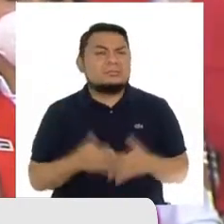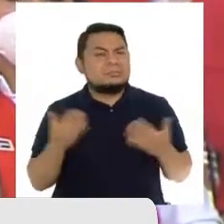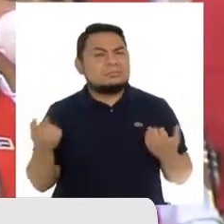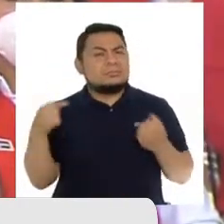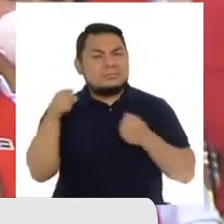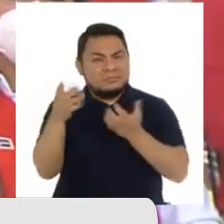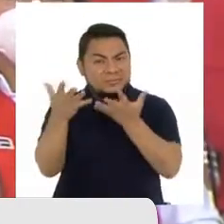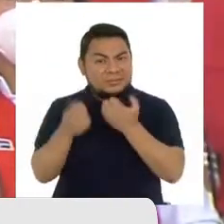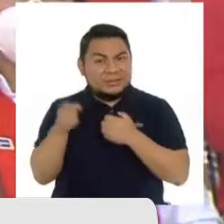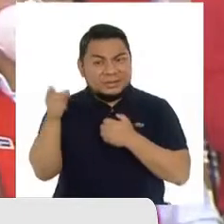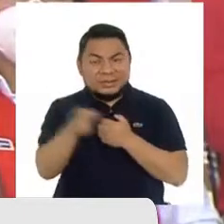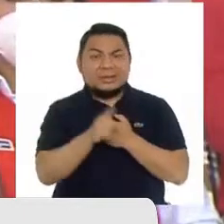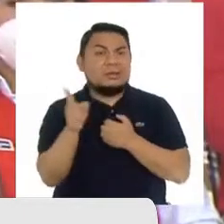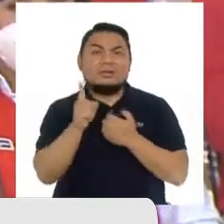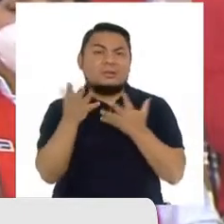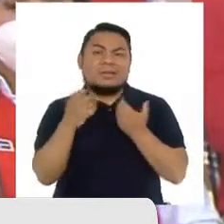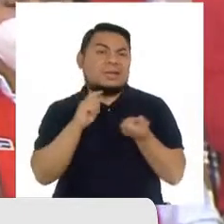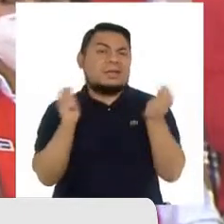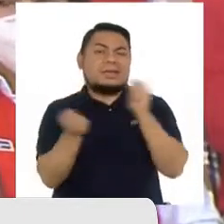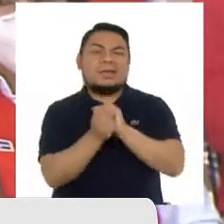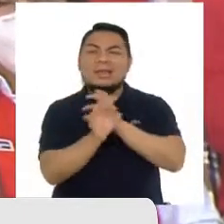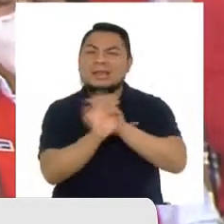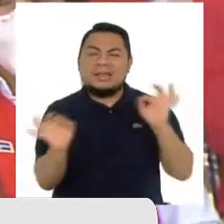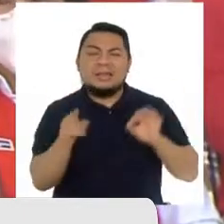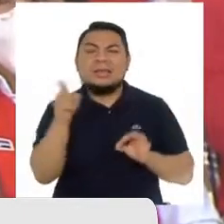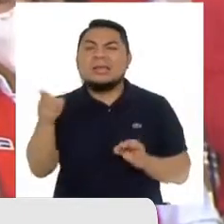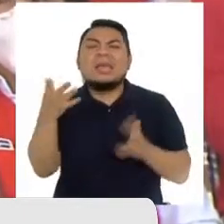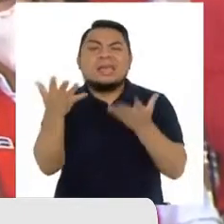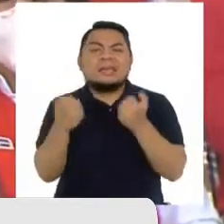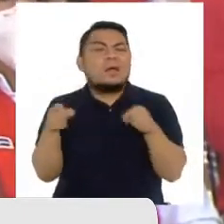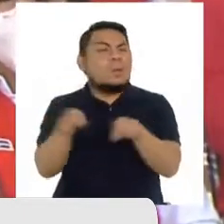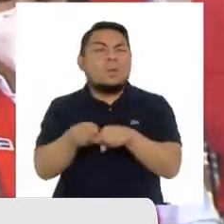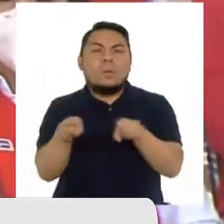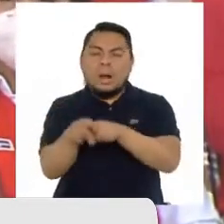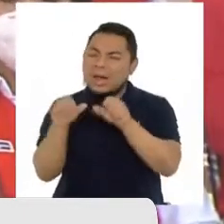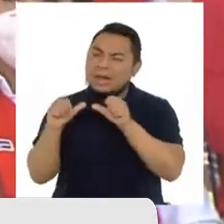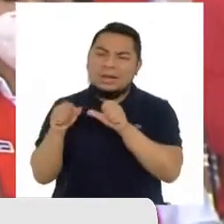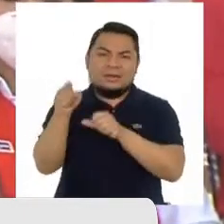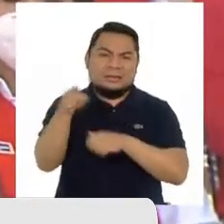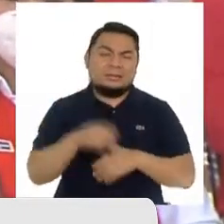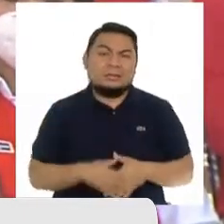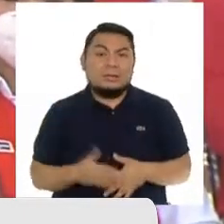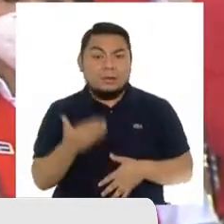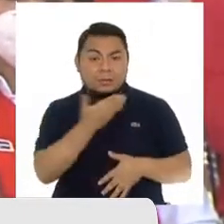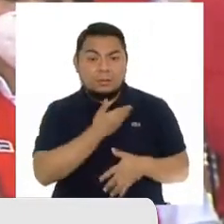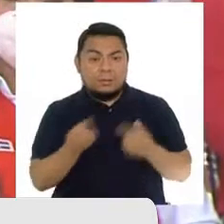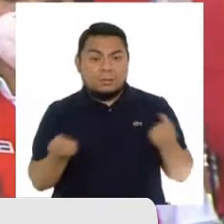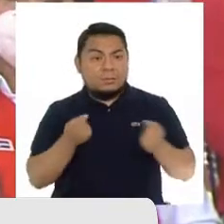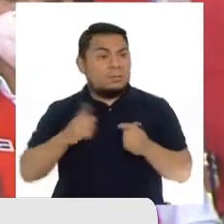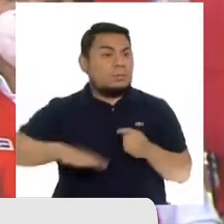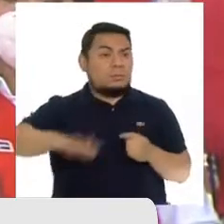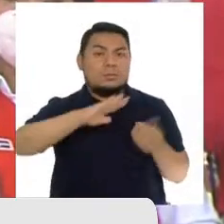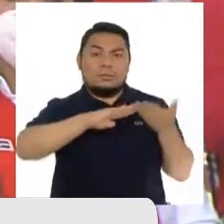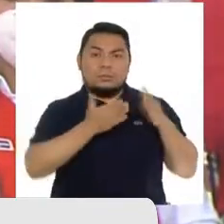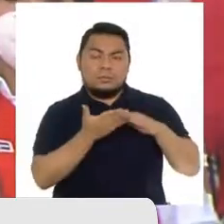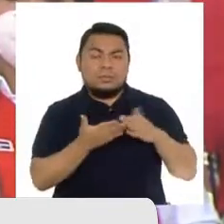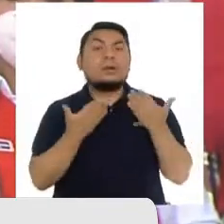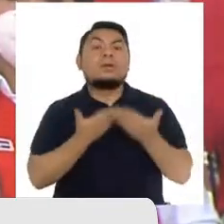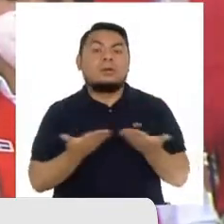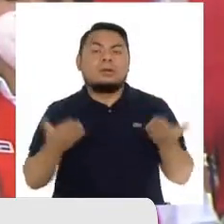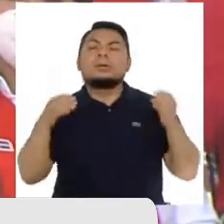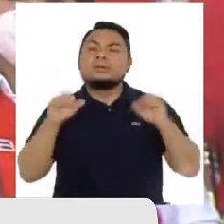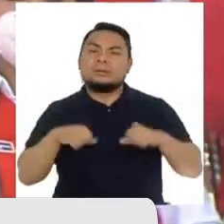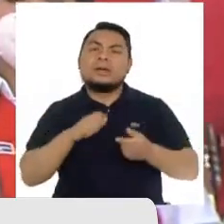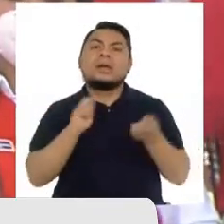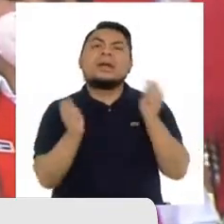quieren es que nada cambie que todo siga igual en el gobierno del pueblo las cosas van a cambiar